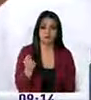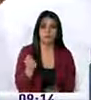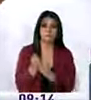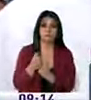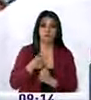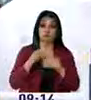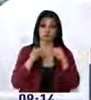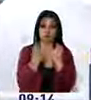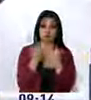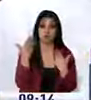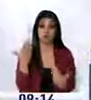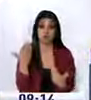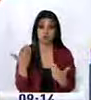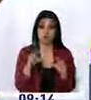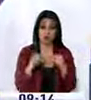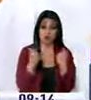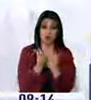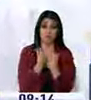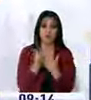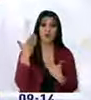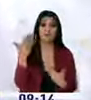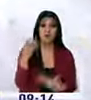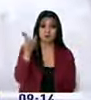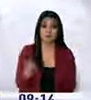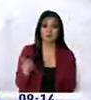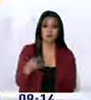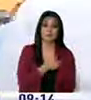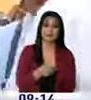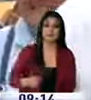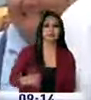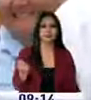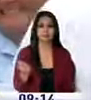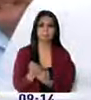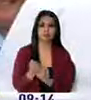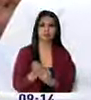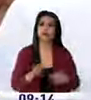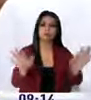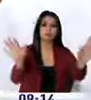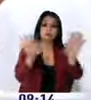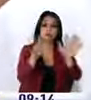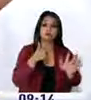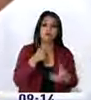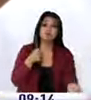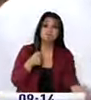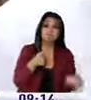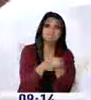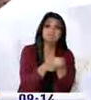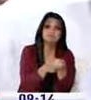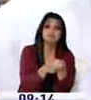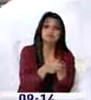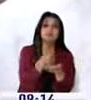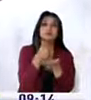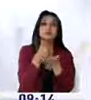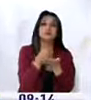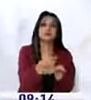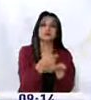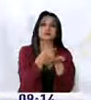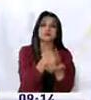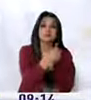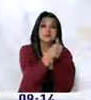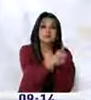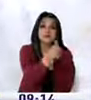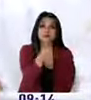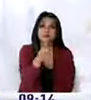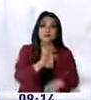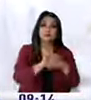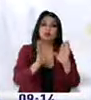partidista ni político personalista. Este es un apoyo a la conveniencia